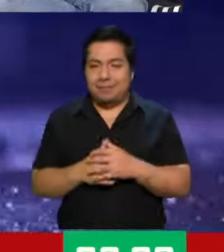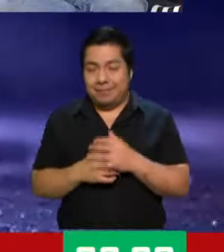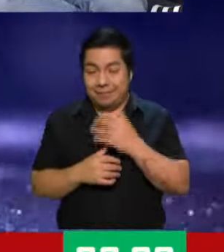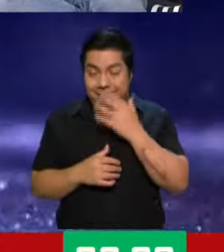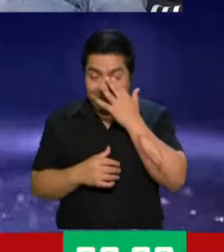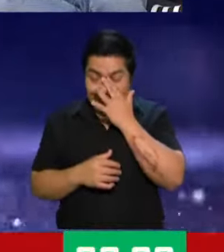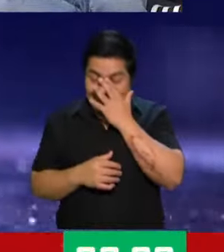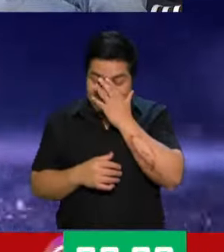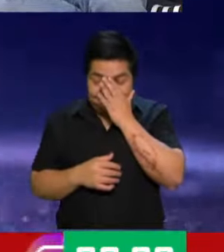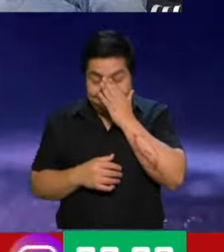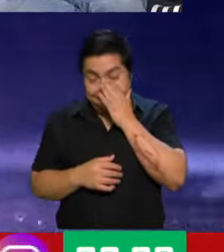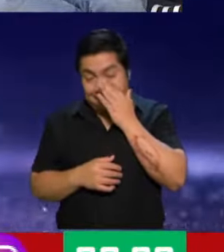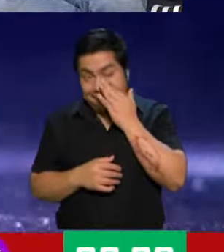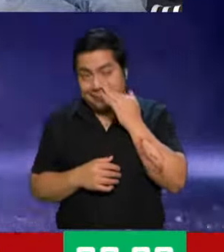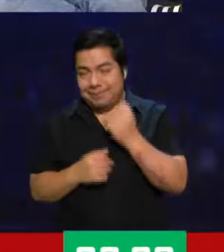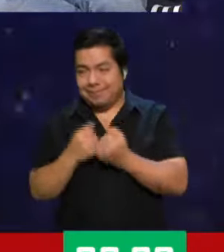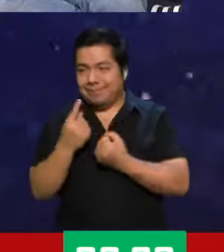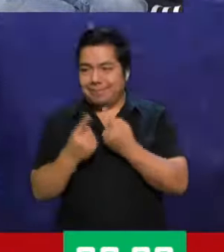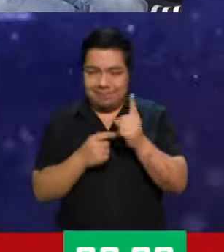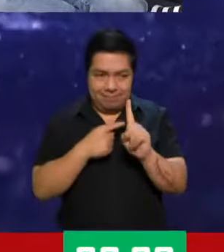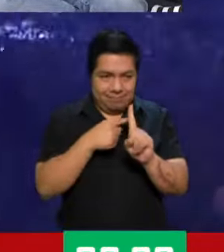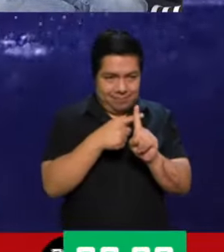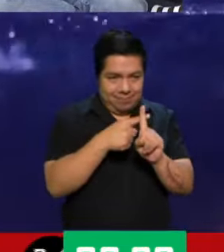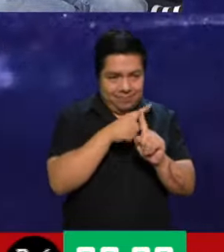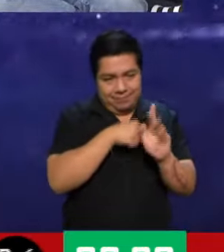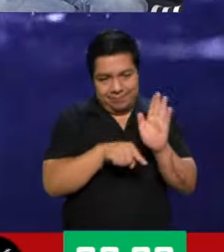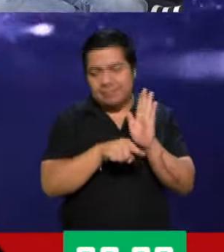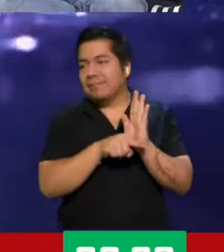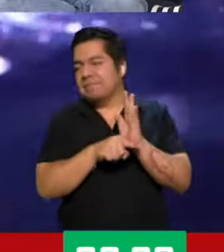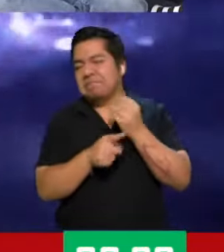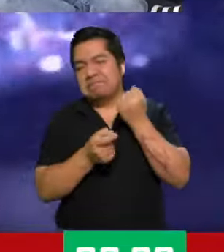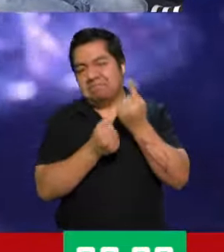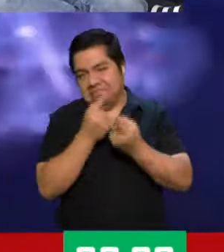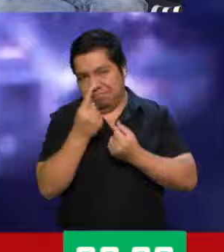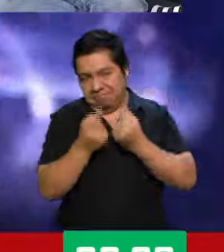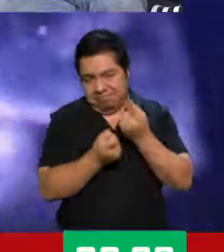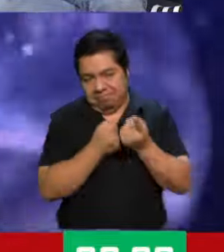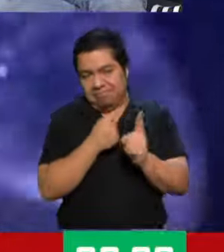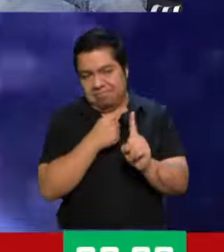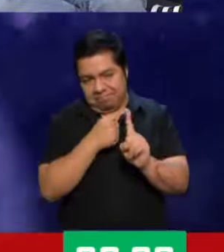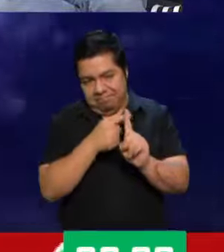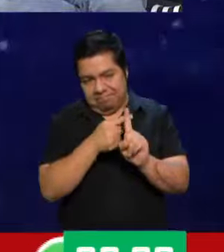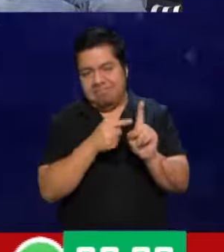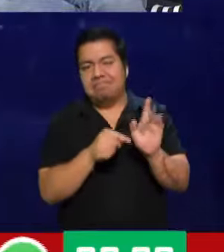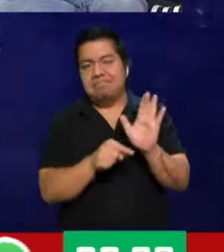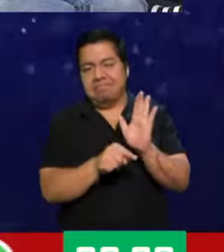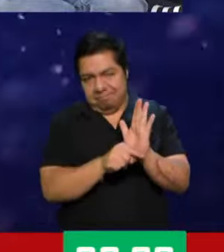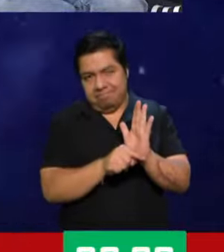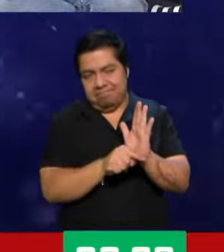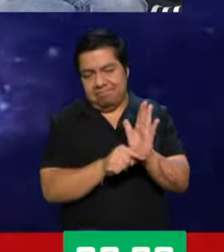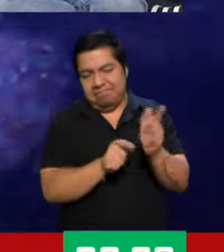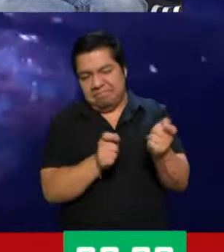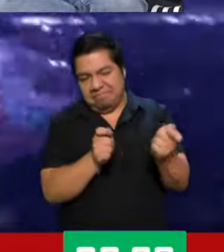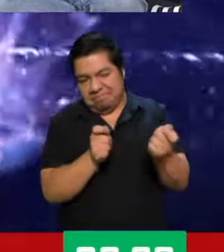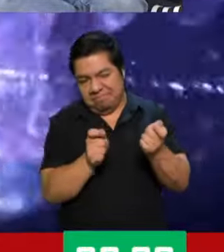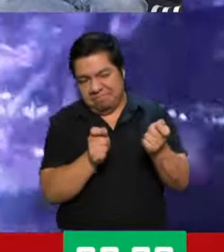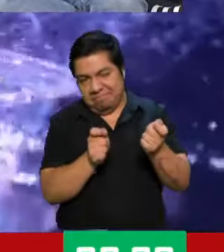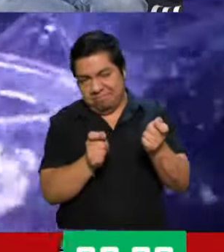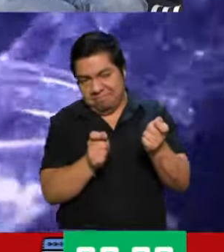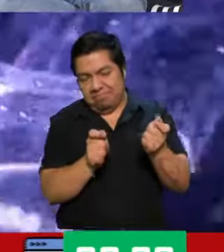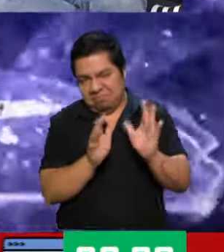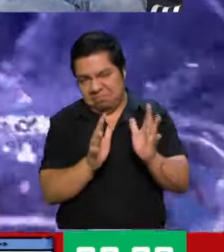de todas formas, hay algunos pros y contras de los mexicanos. Ah, admite usted que hay pros. O sea, yo lo estoy midiendo porque soy muy